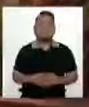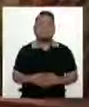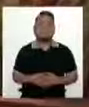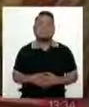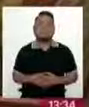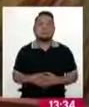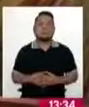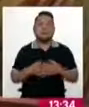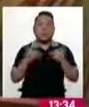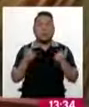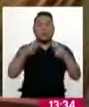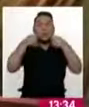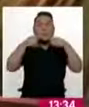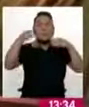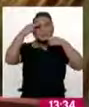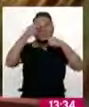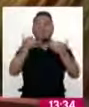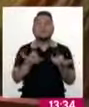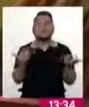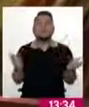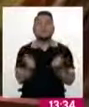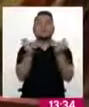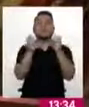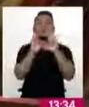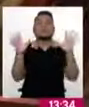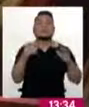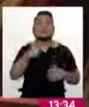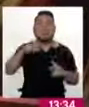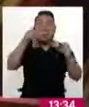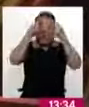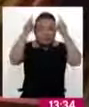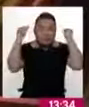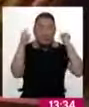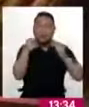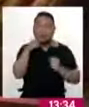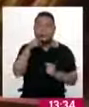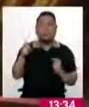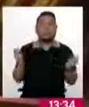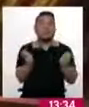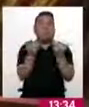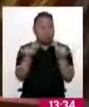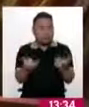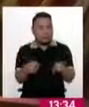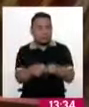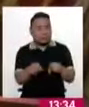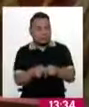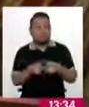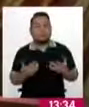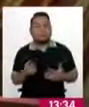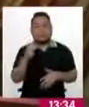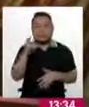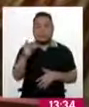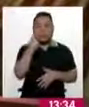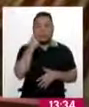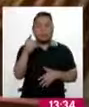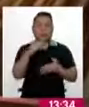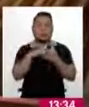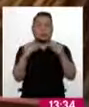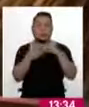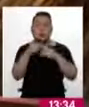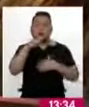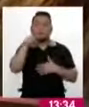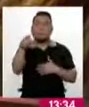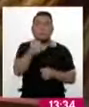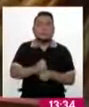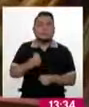vamos con la noticia del día porque hoy se celebra el Día de los enfermeros y enfermeras peruanas a propósito de ello conozcamos la historia de mujeres